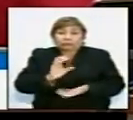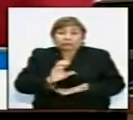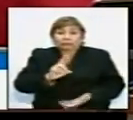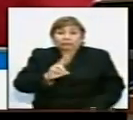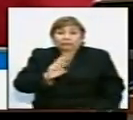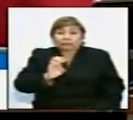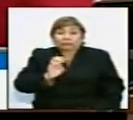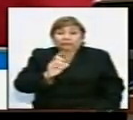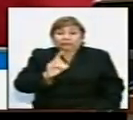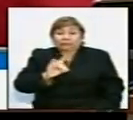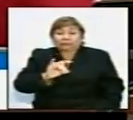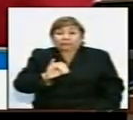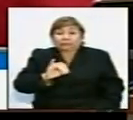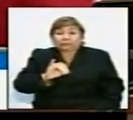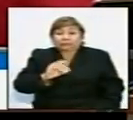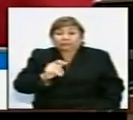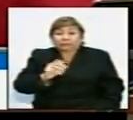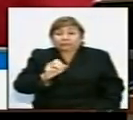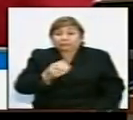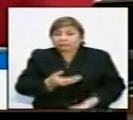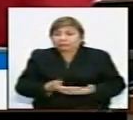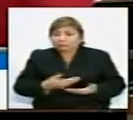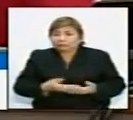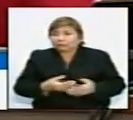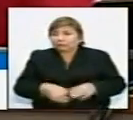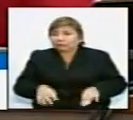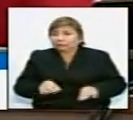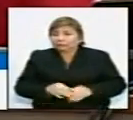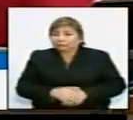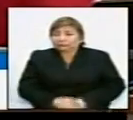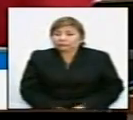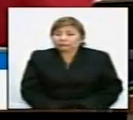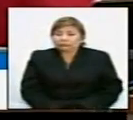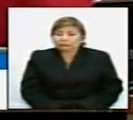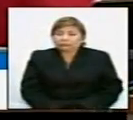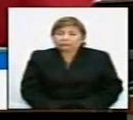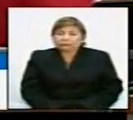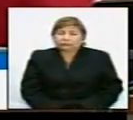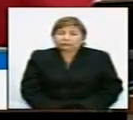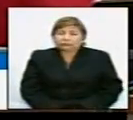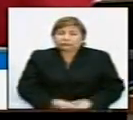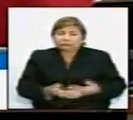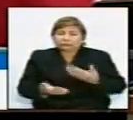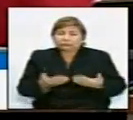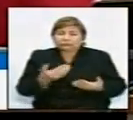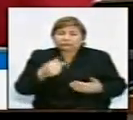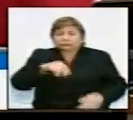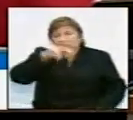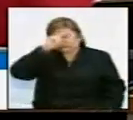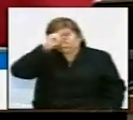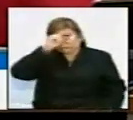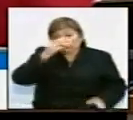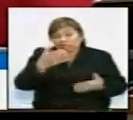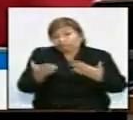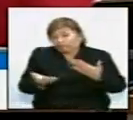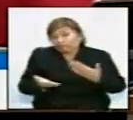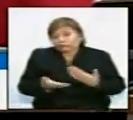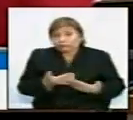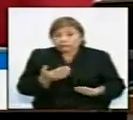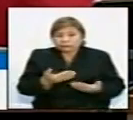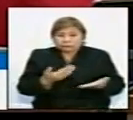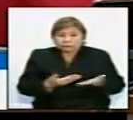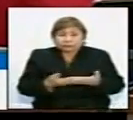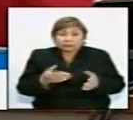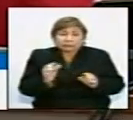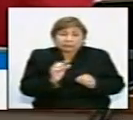los beneficiarios. El Fondo AgroPerú, que tiene condiciones muy particulares para